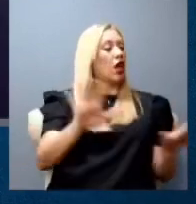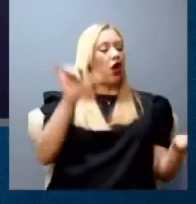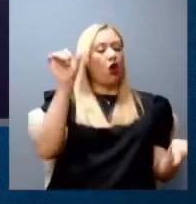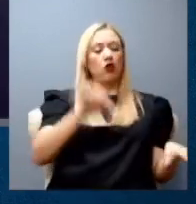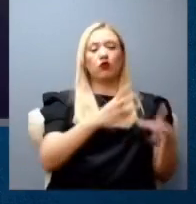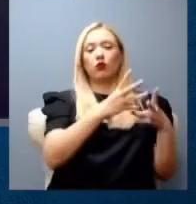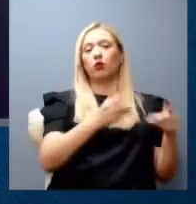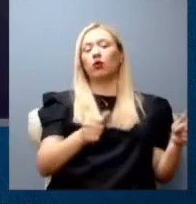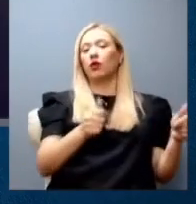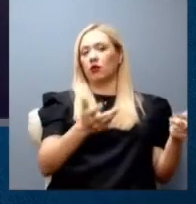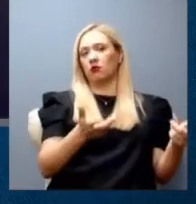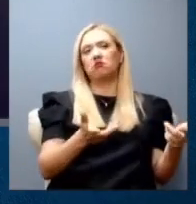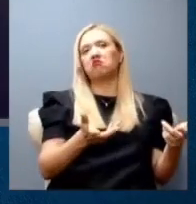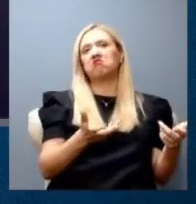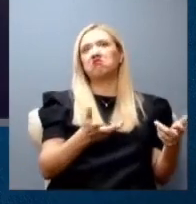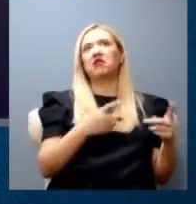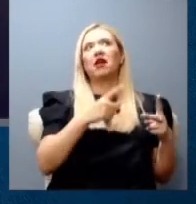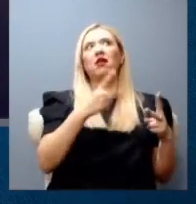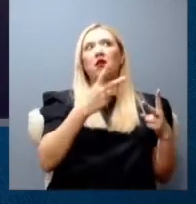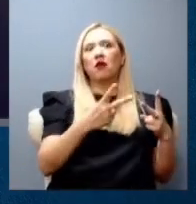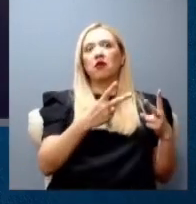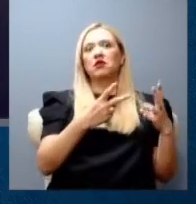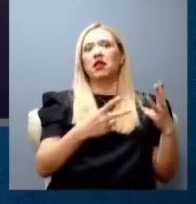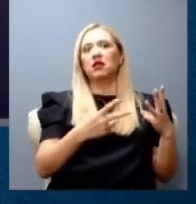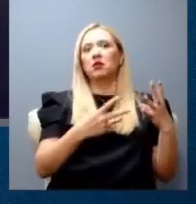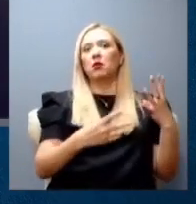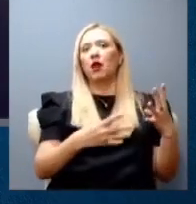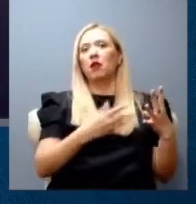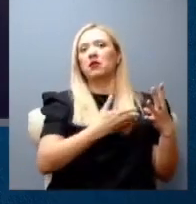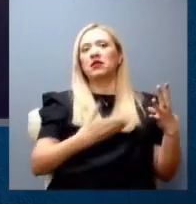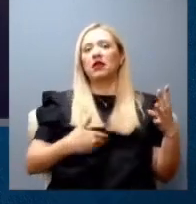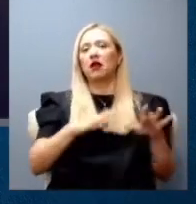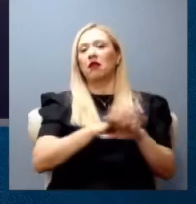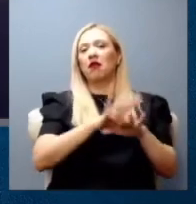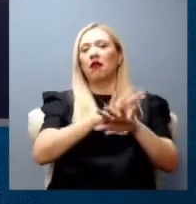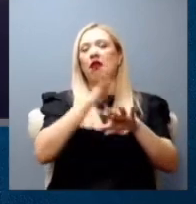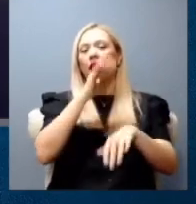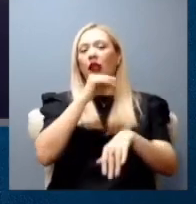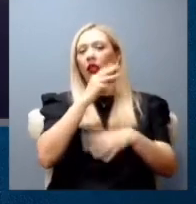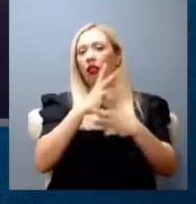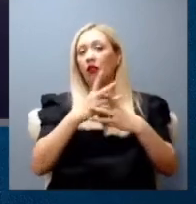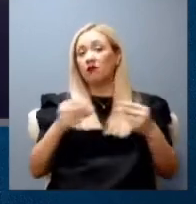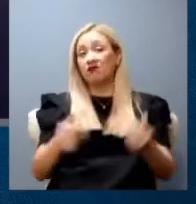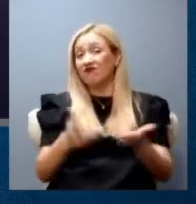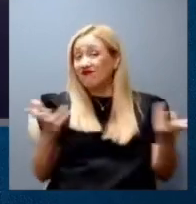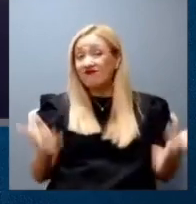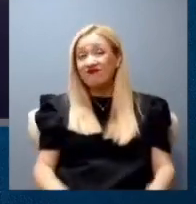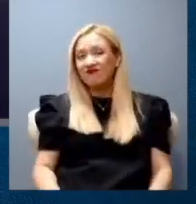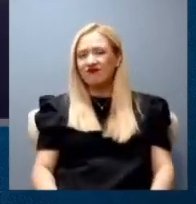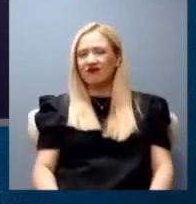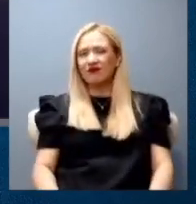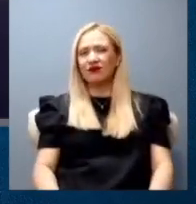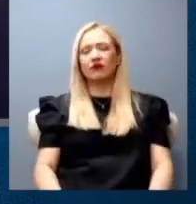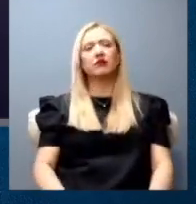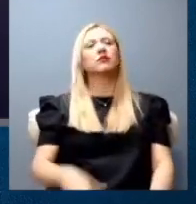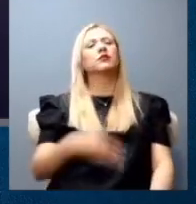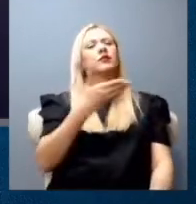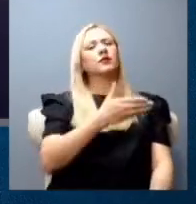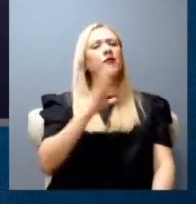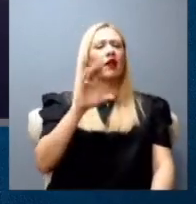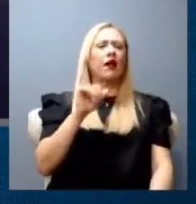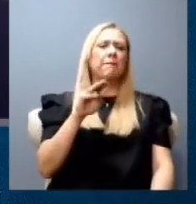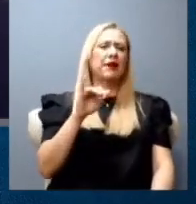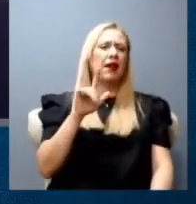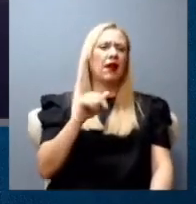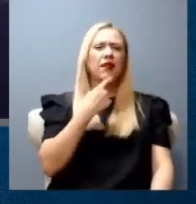tal vez se debería de asumir. Camila, hay otro tema, ya lo mencionaste en tu intervención pasada, que es muy importante, el tema de las